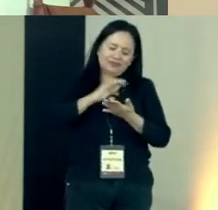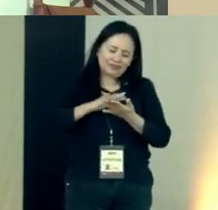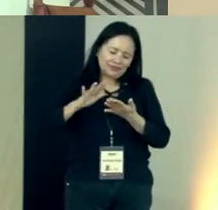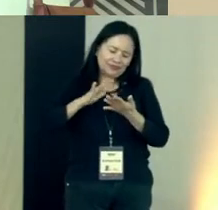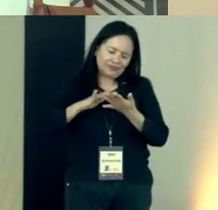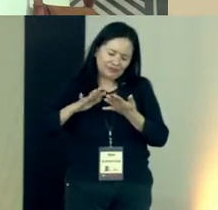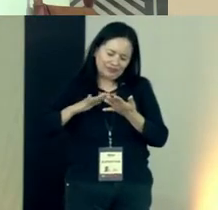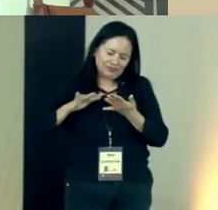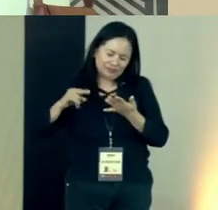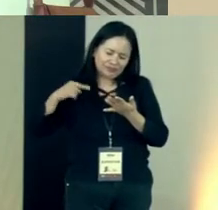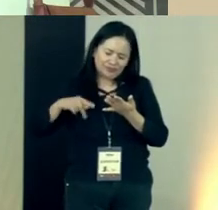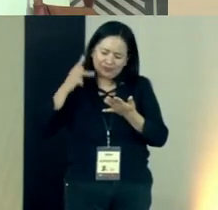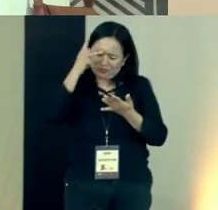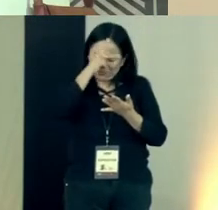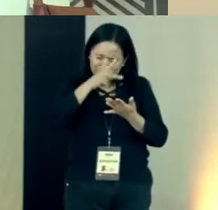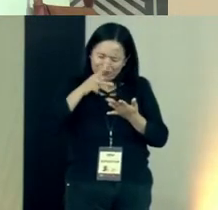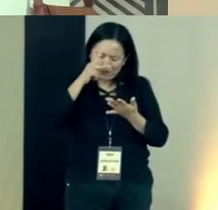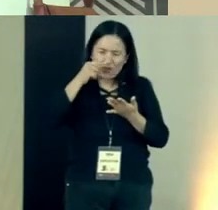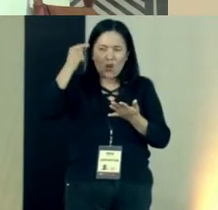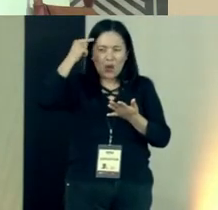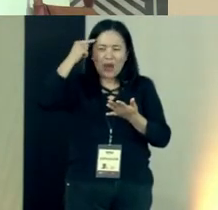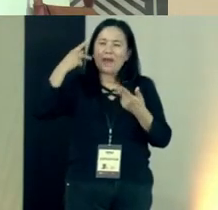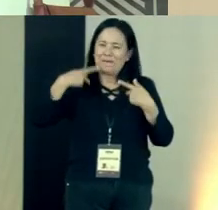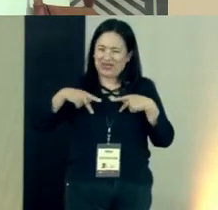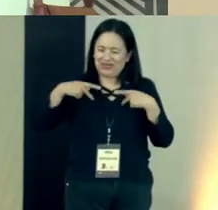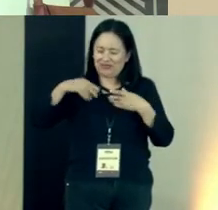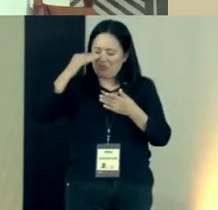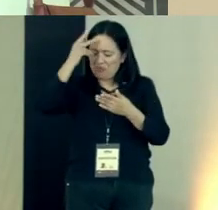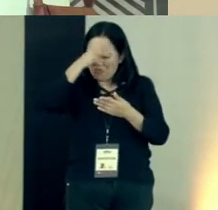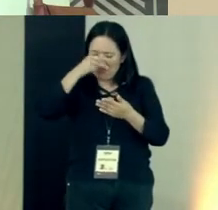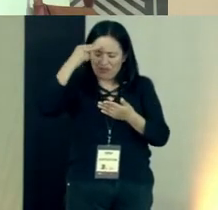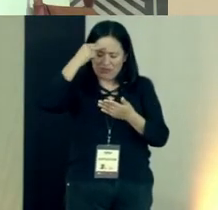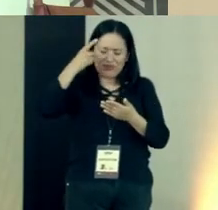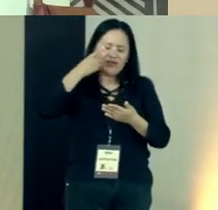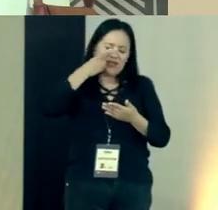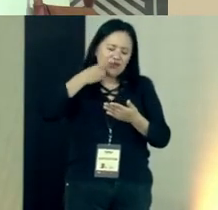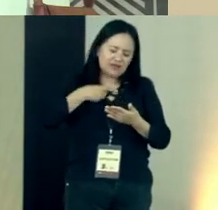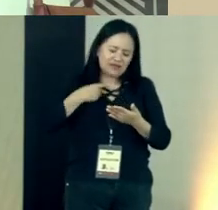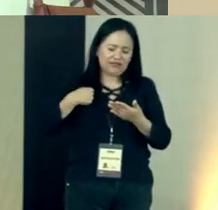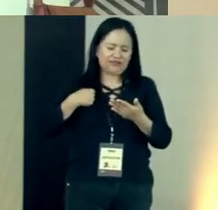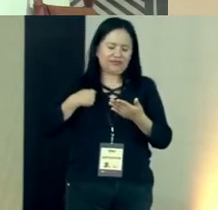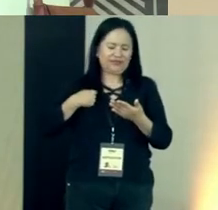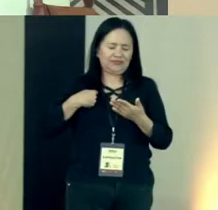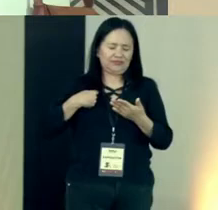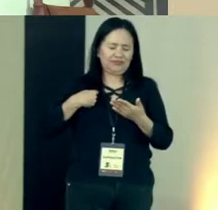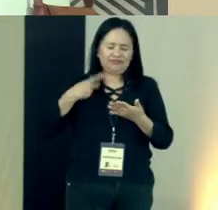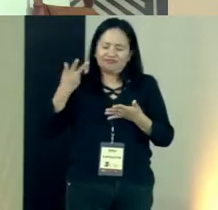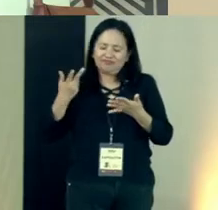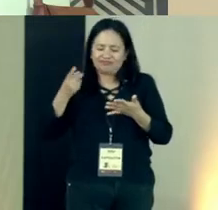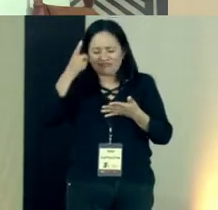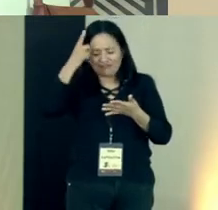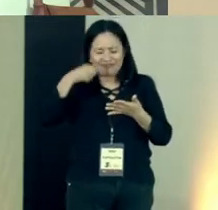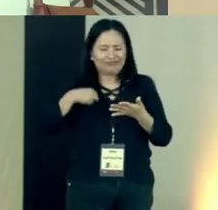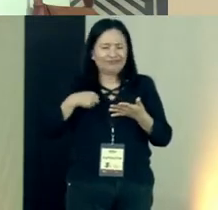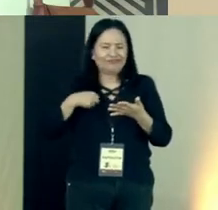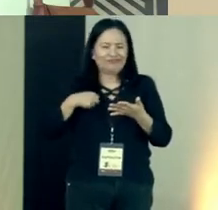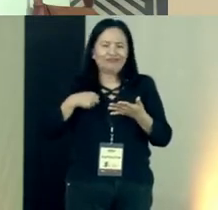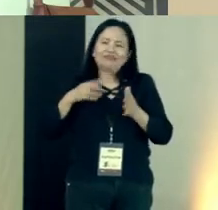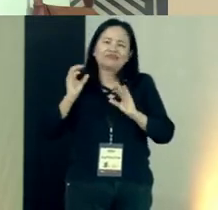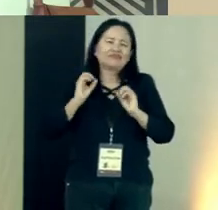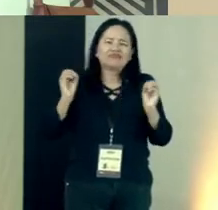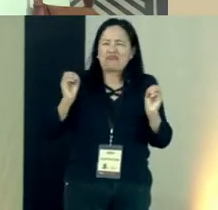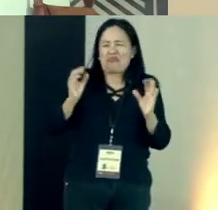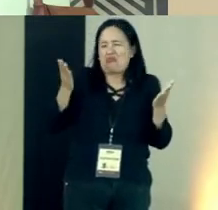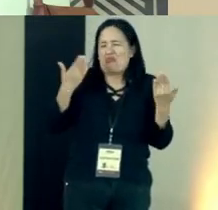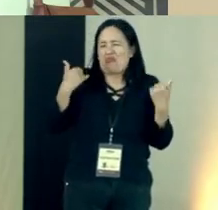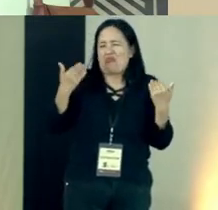el análisis psicológico de sus personajes y de lecturas que decían que en su literatura no había un